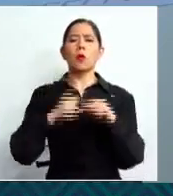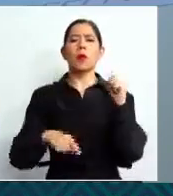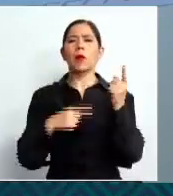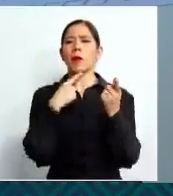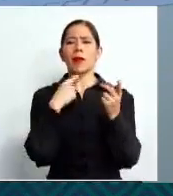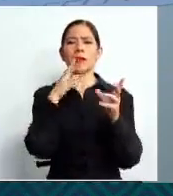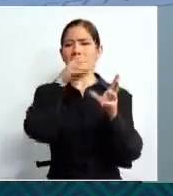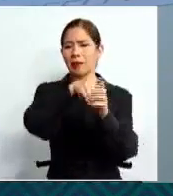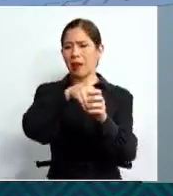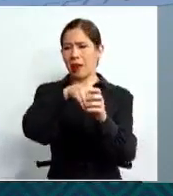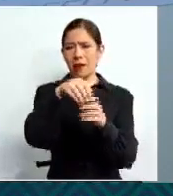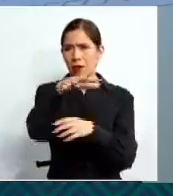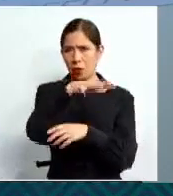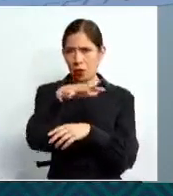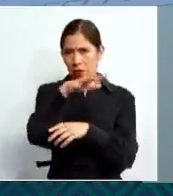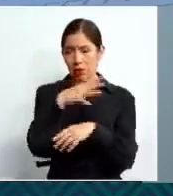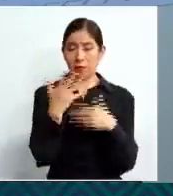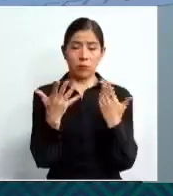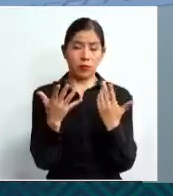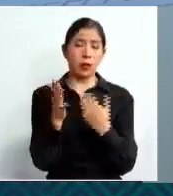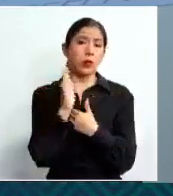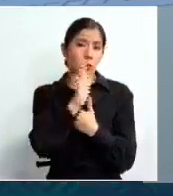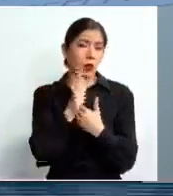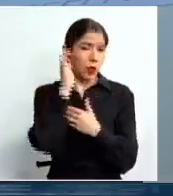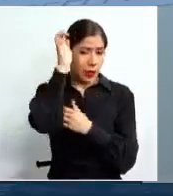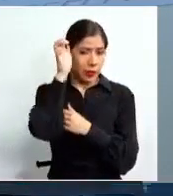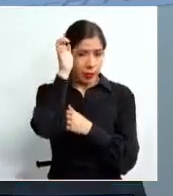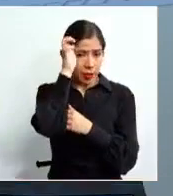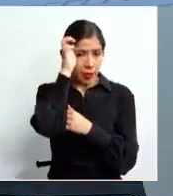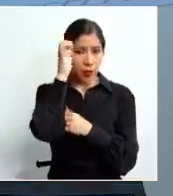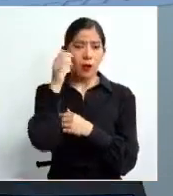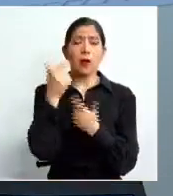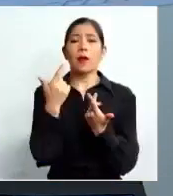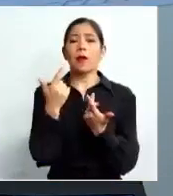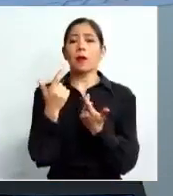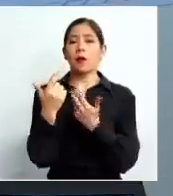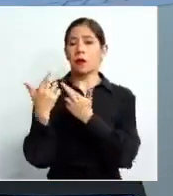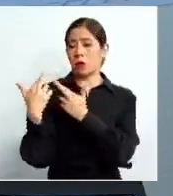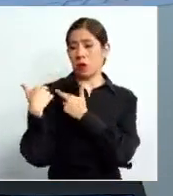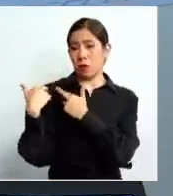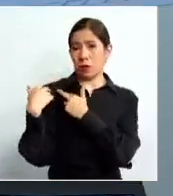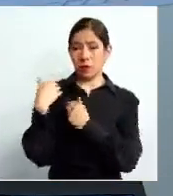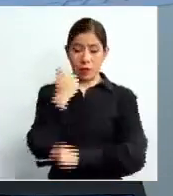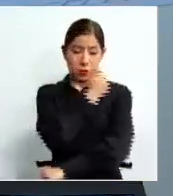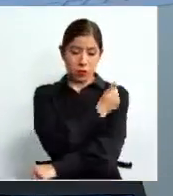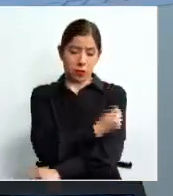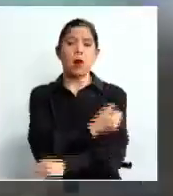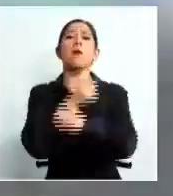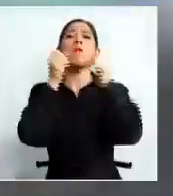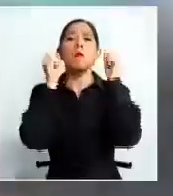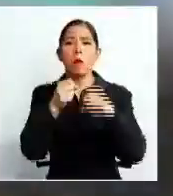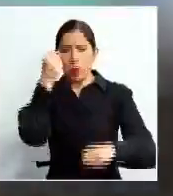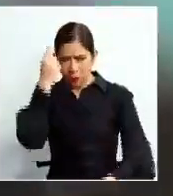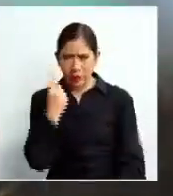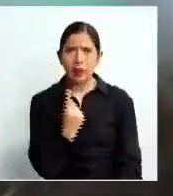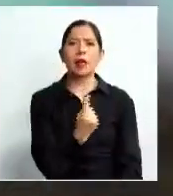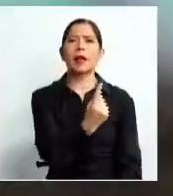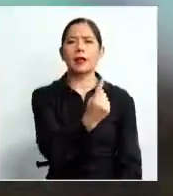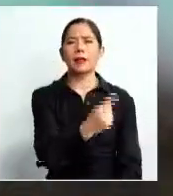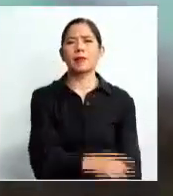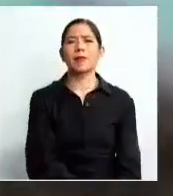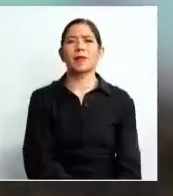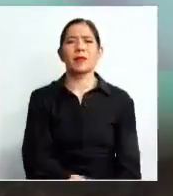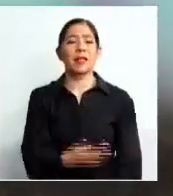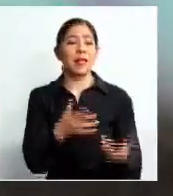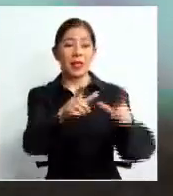bioparque, es un lugar público y como autoridad competente sí puedo entrar, eso quiero dejarle claro al alcalde. Se pedirá el cierre temporal